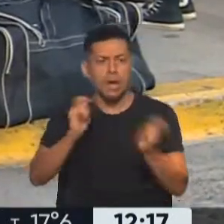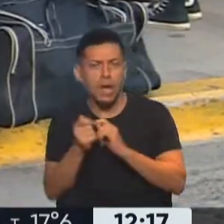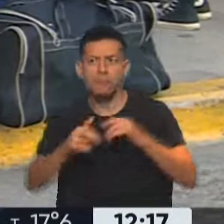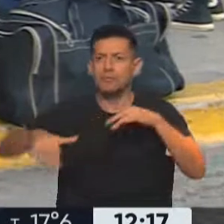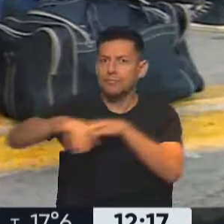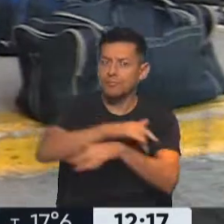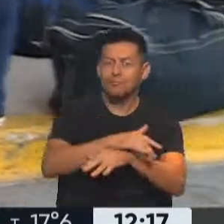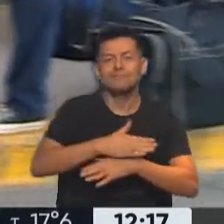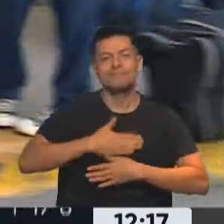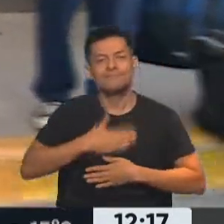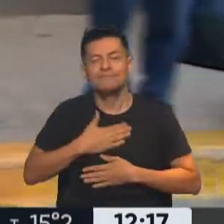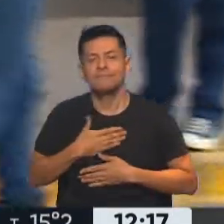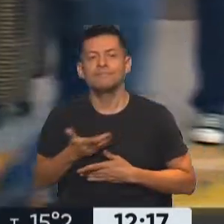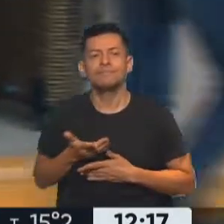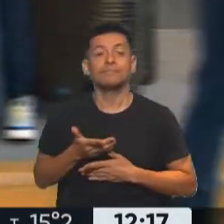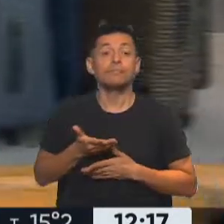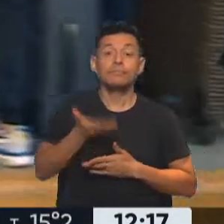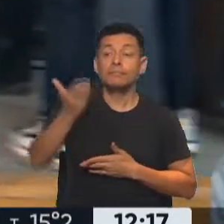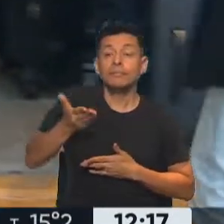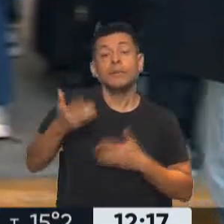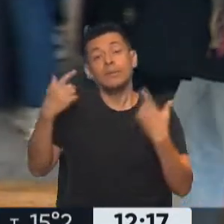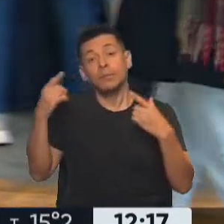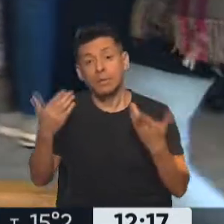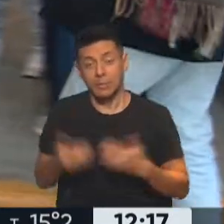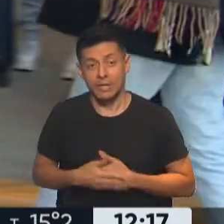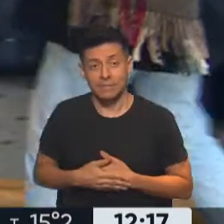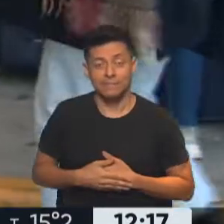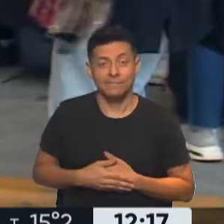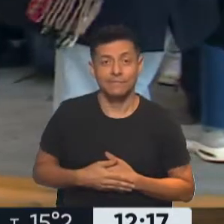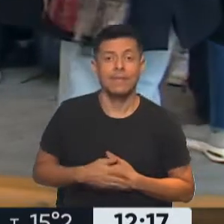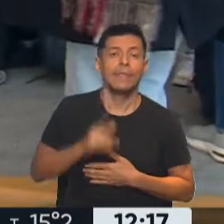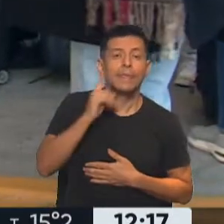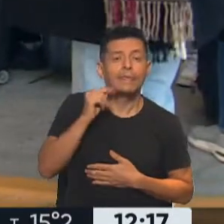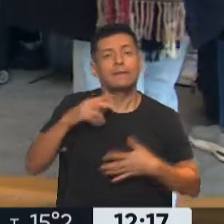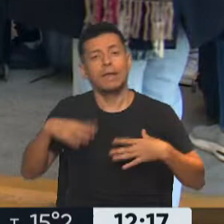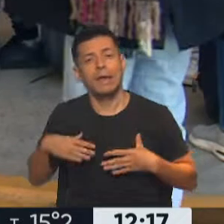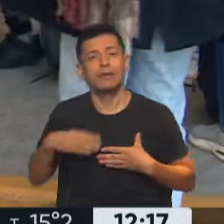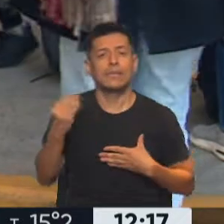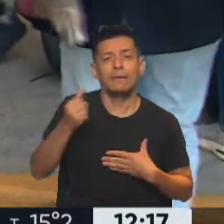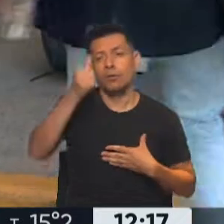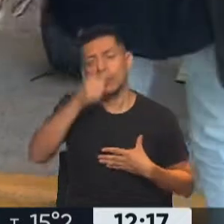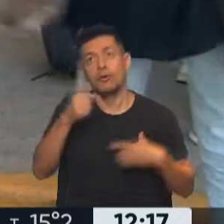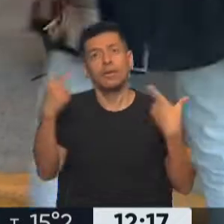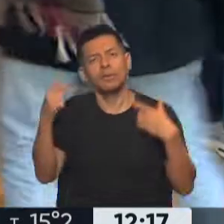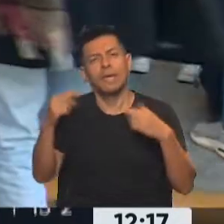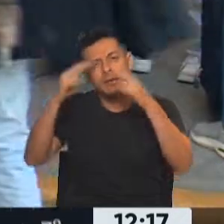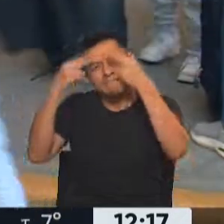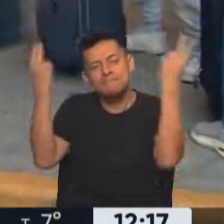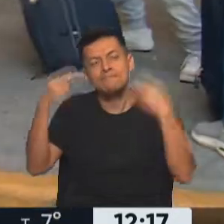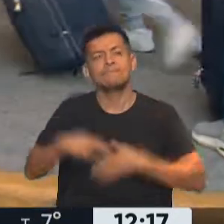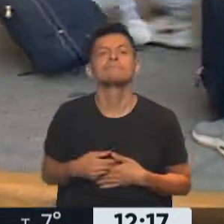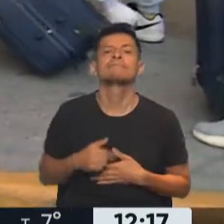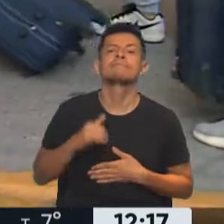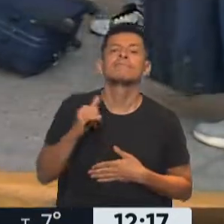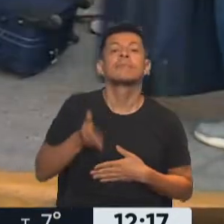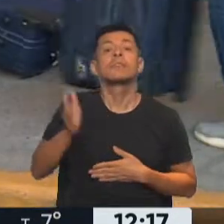y bueno, una alegría que la gente pueda disfrutar del fin de semana largo y bueno, y distraerse. Fin de semana largo. ¿A